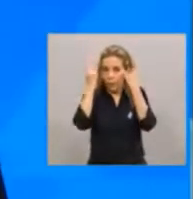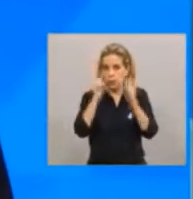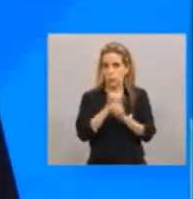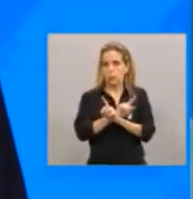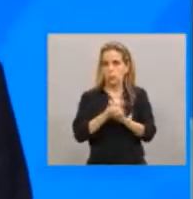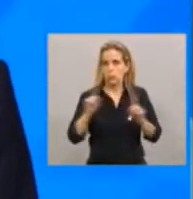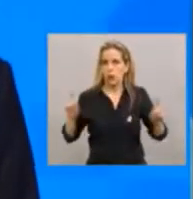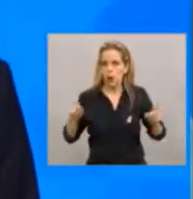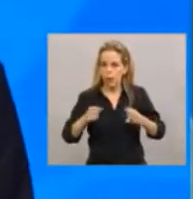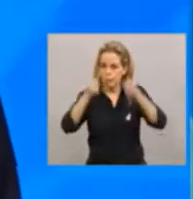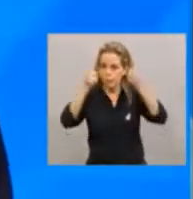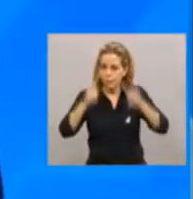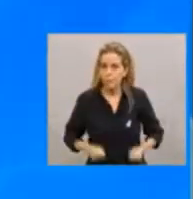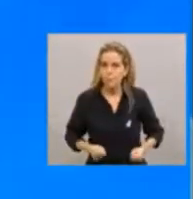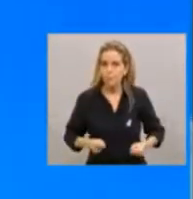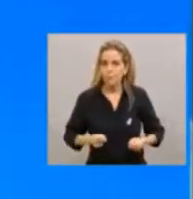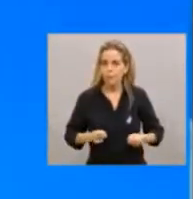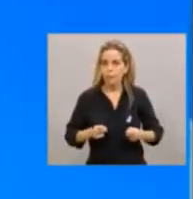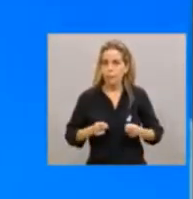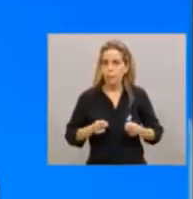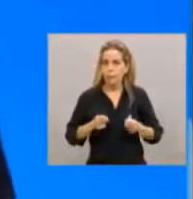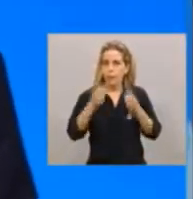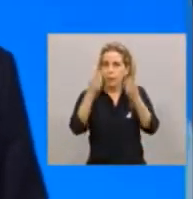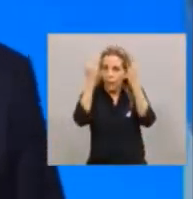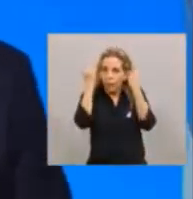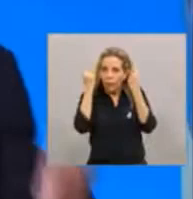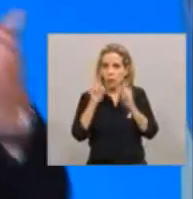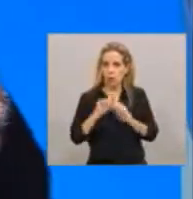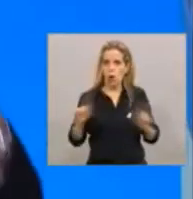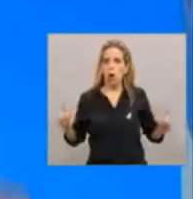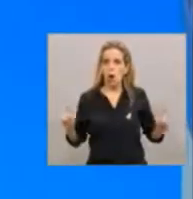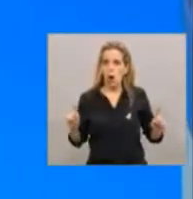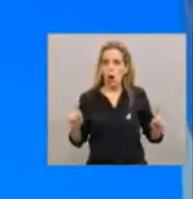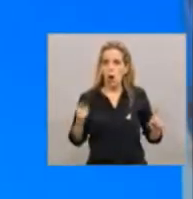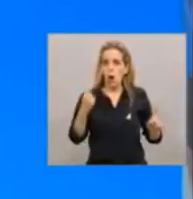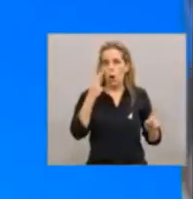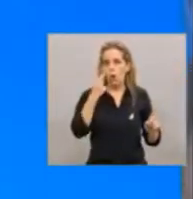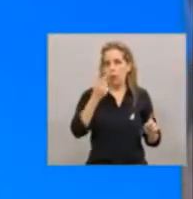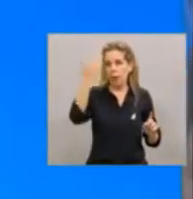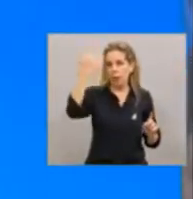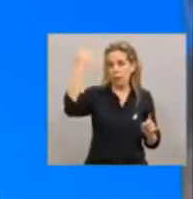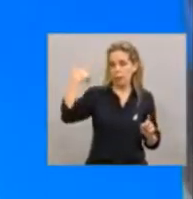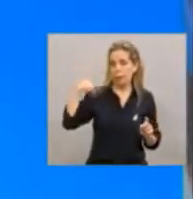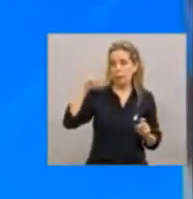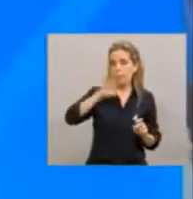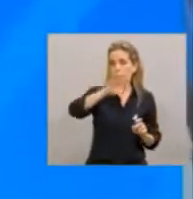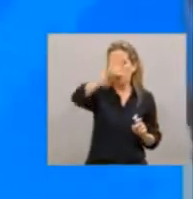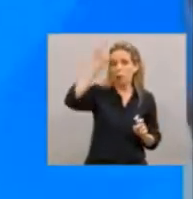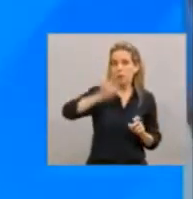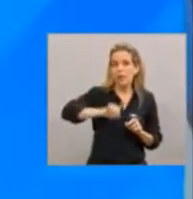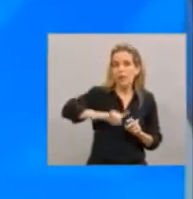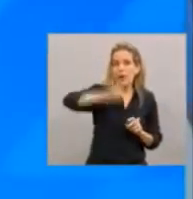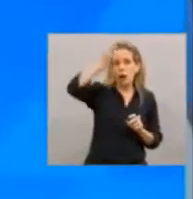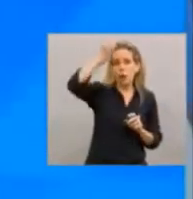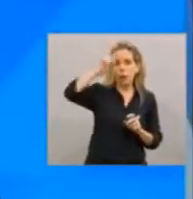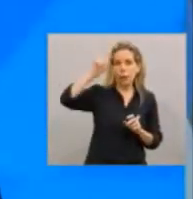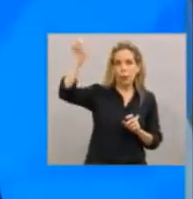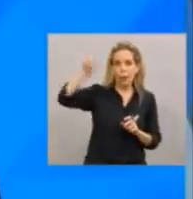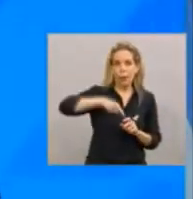no se había no se amilanaron cuando vieron llegar allá por el norte las tropas realistas